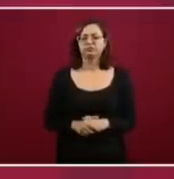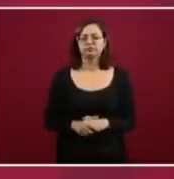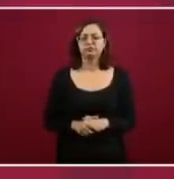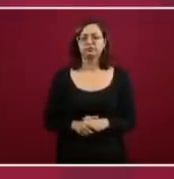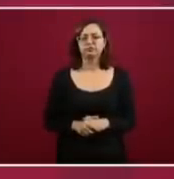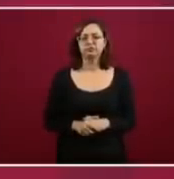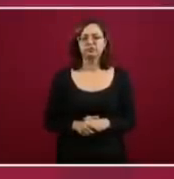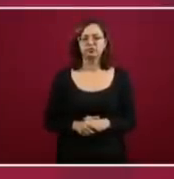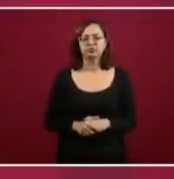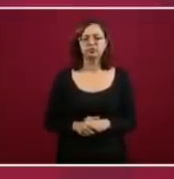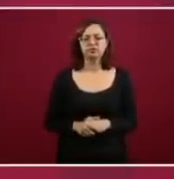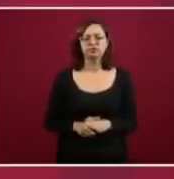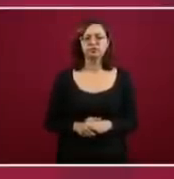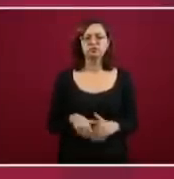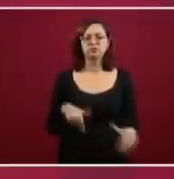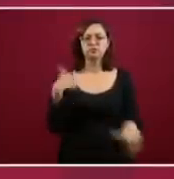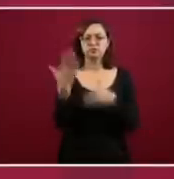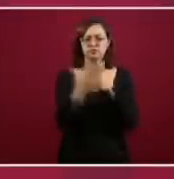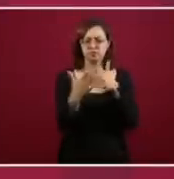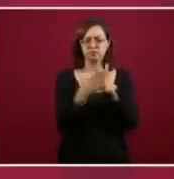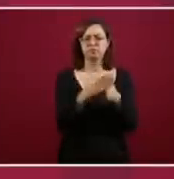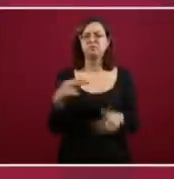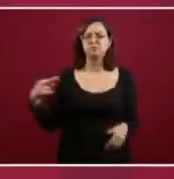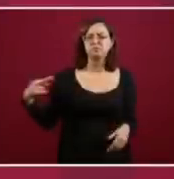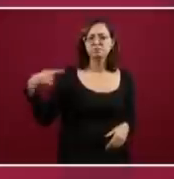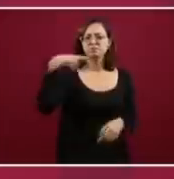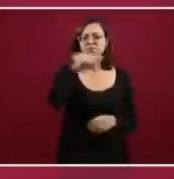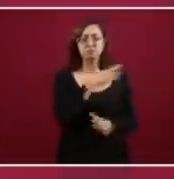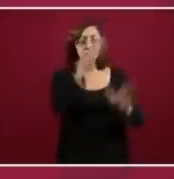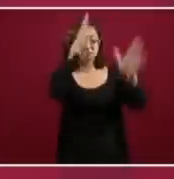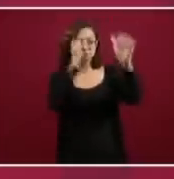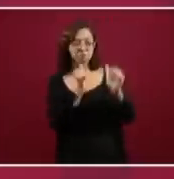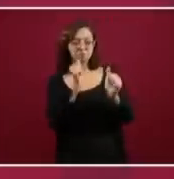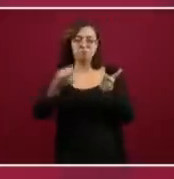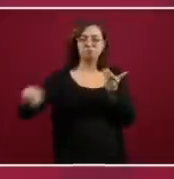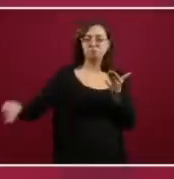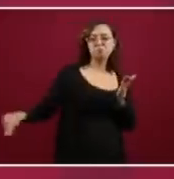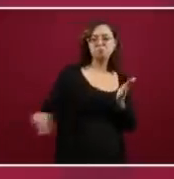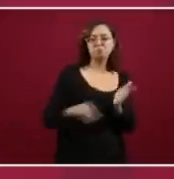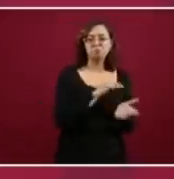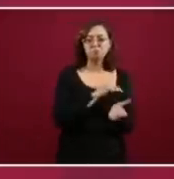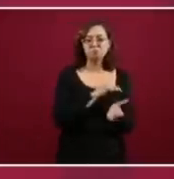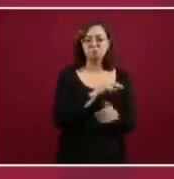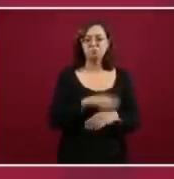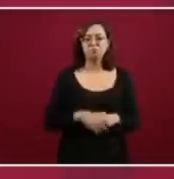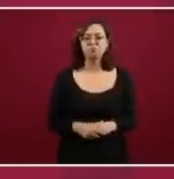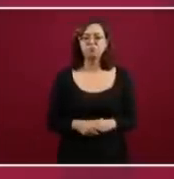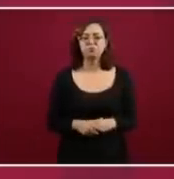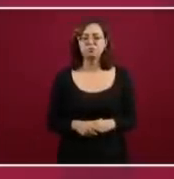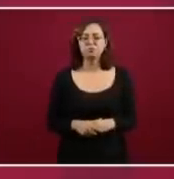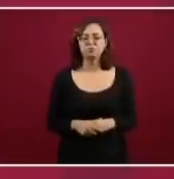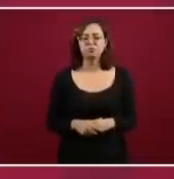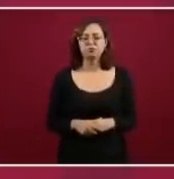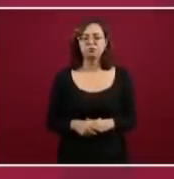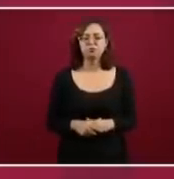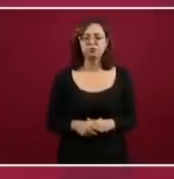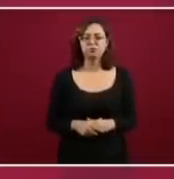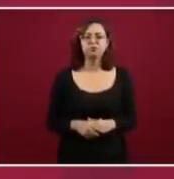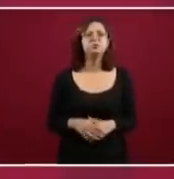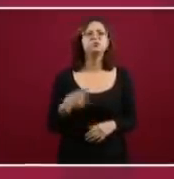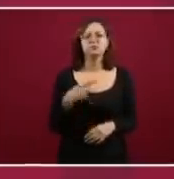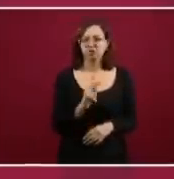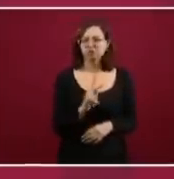y pronto vamos a suscribir un acuerdo pero va